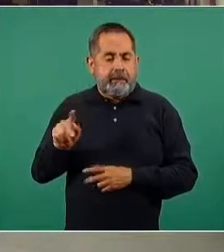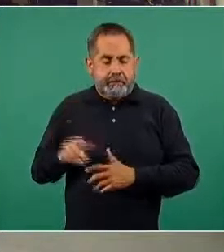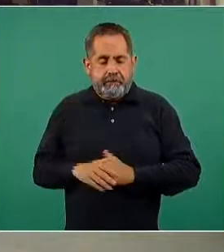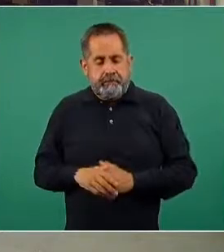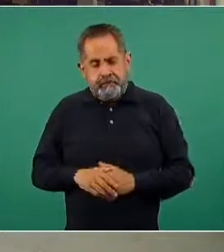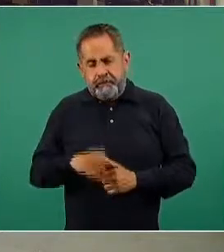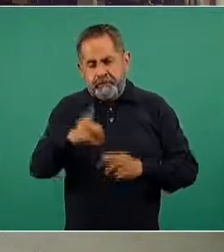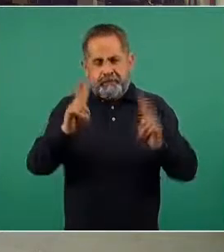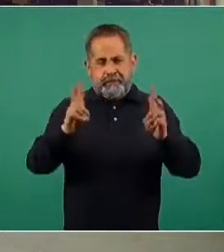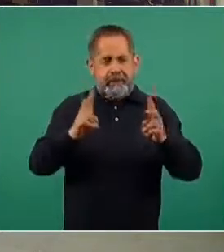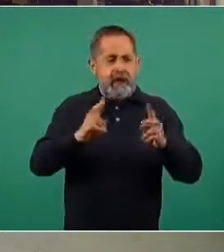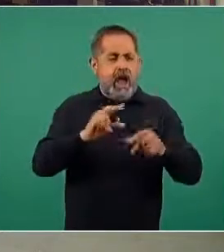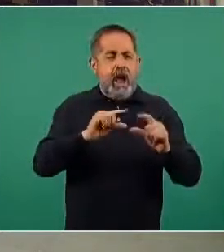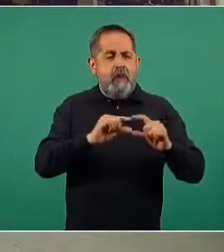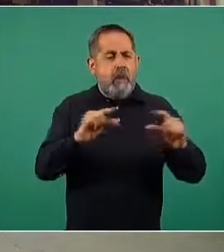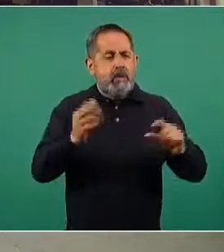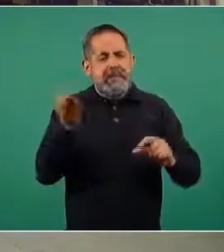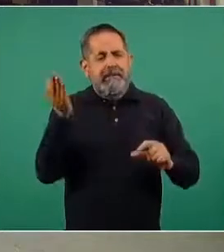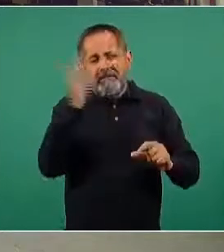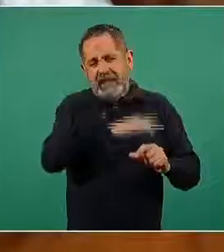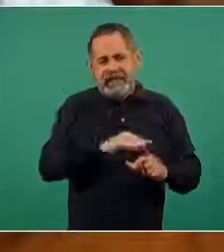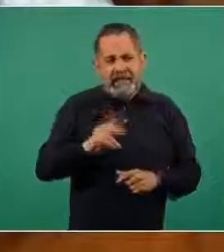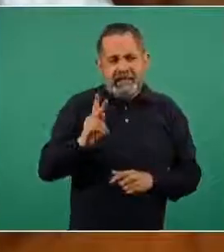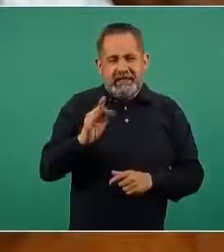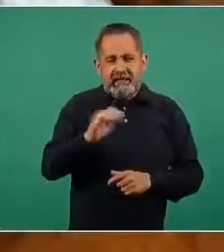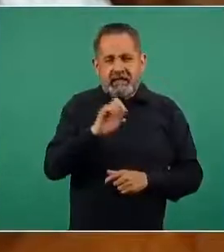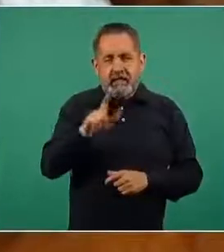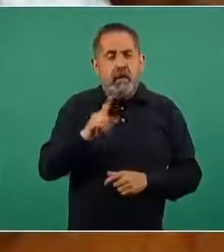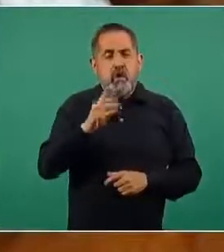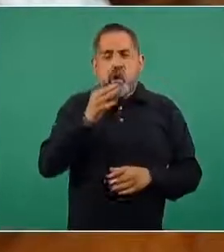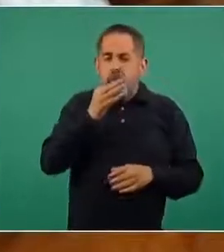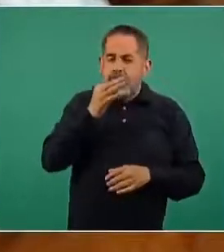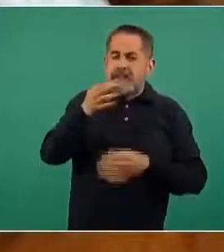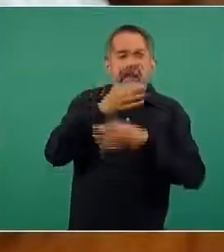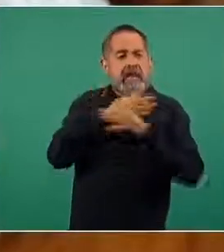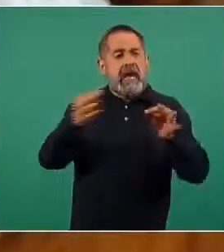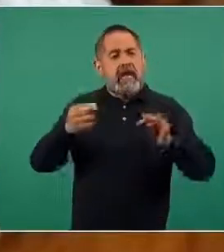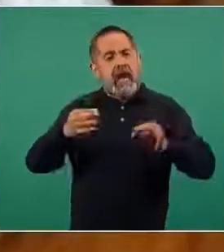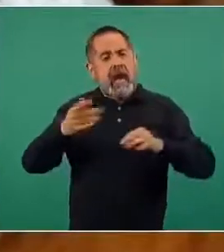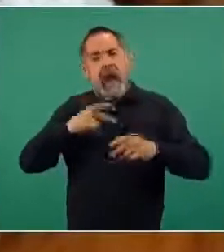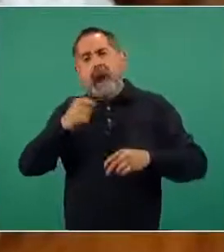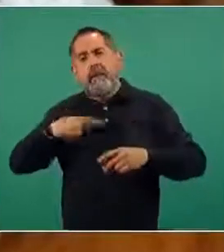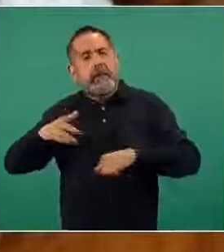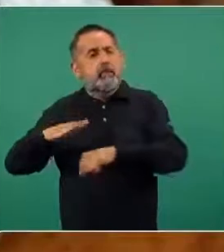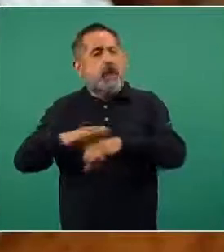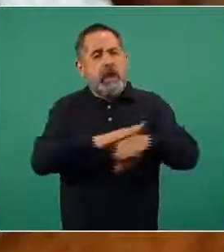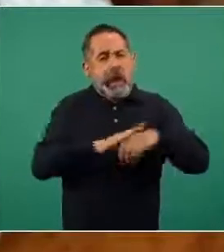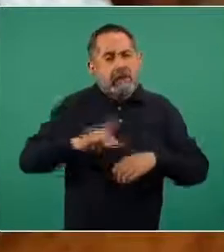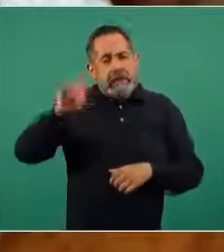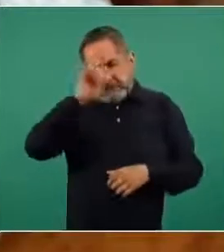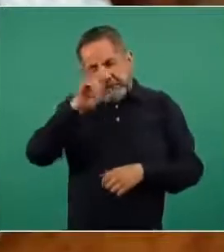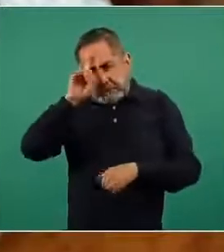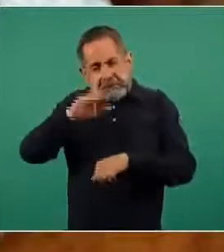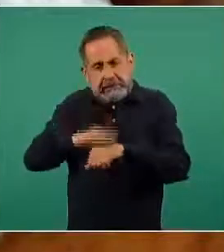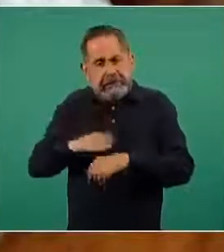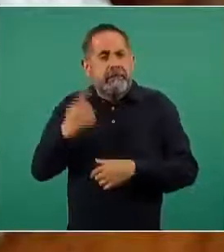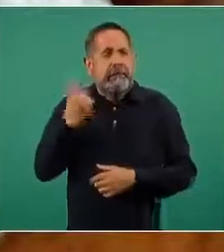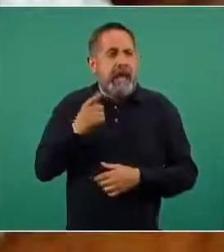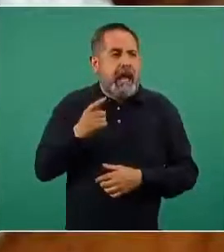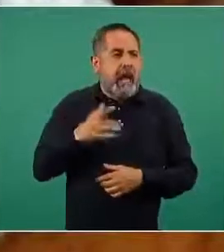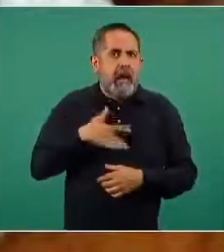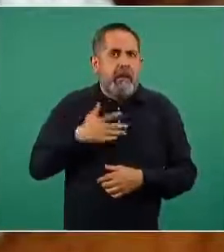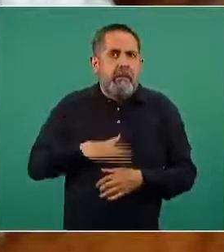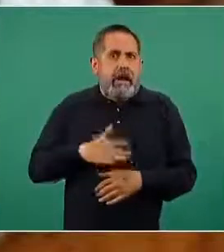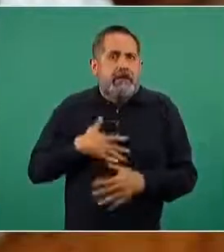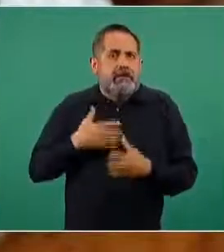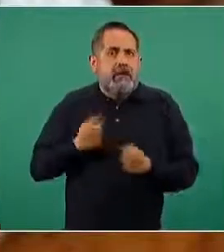las vacunas falsas de Pfizer, un mensaje, subsecretario, para la población a fin de que tengan certeza